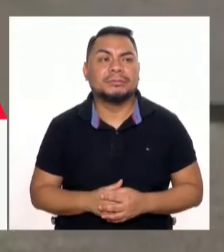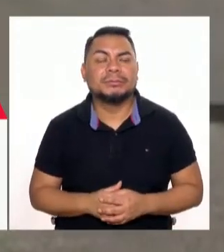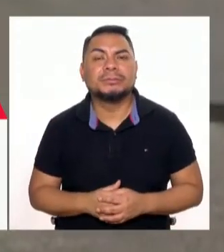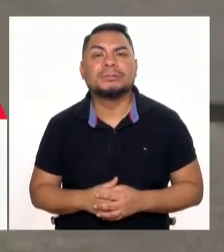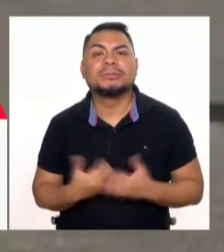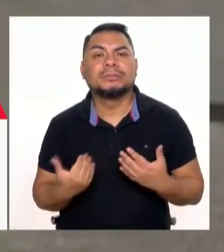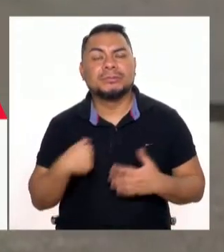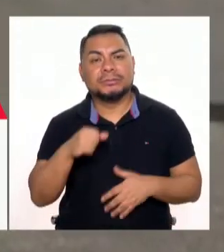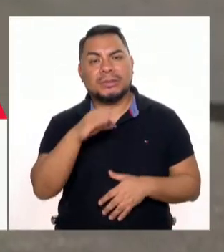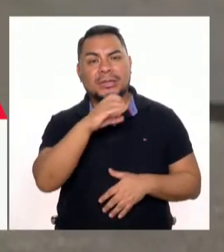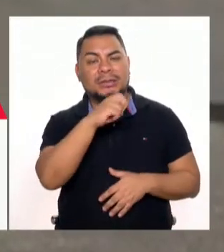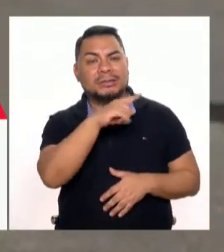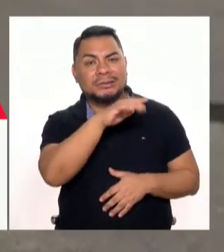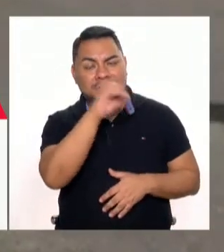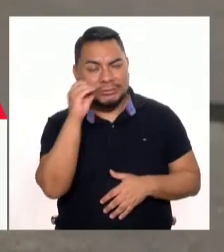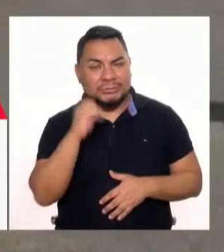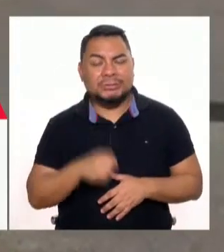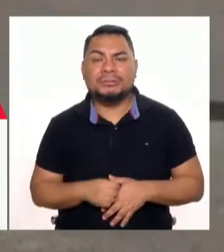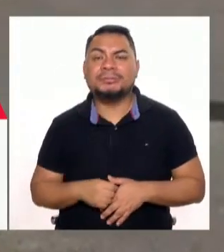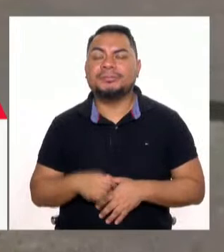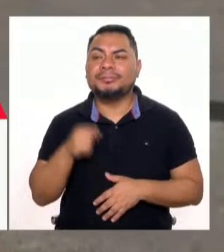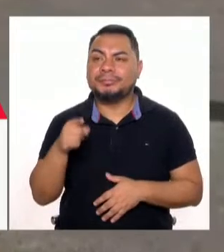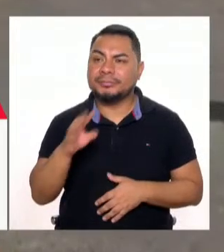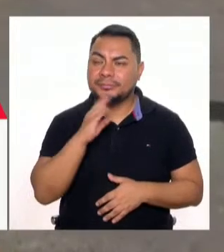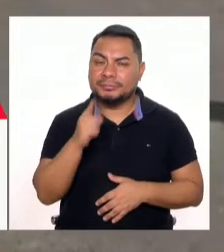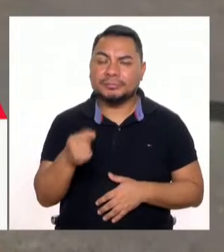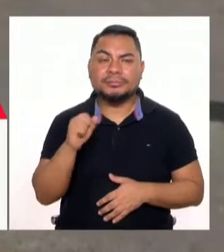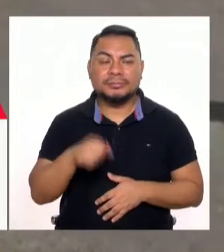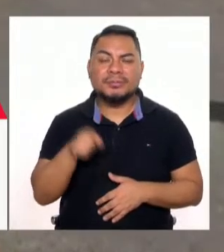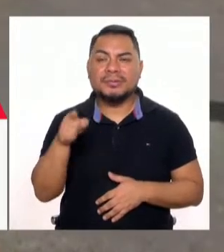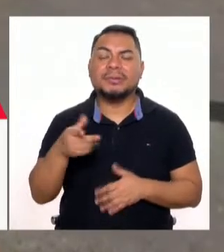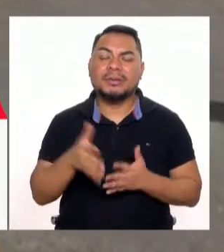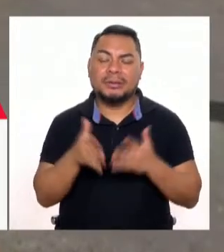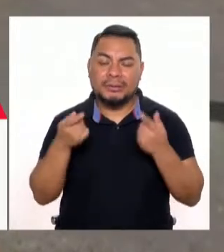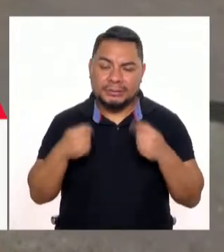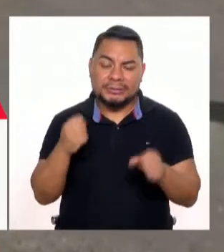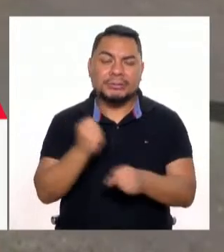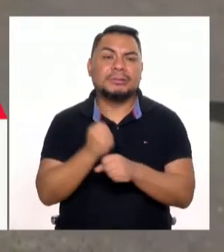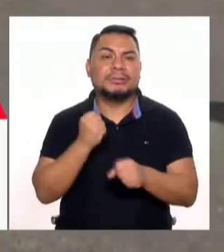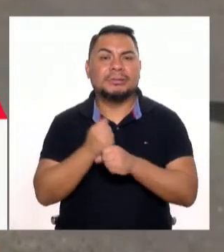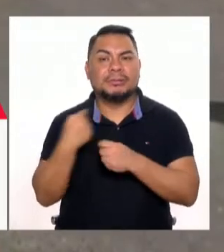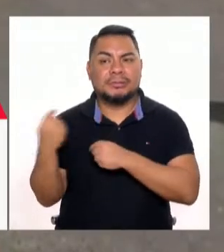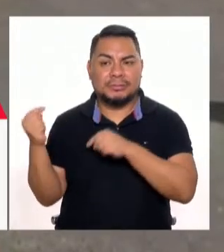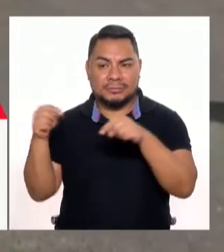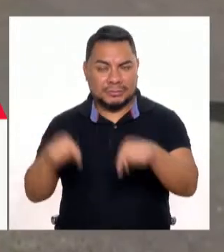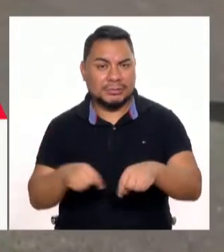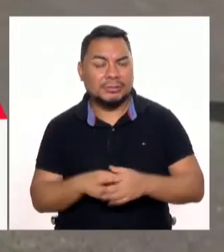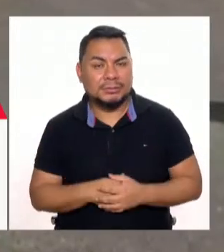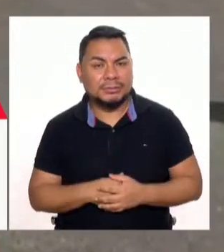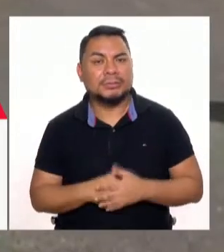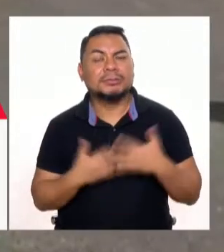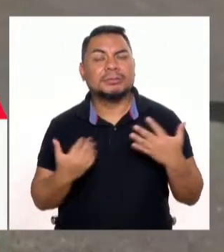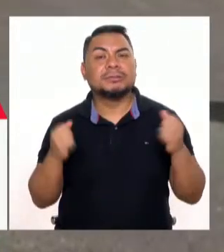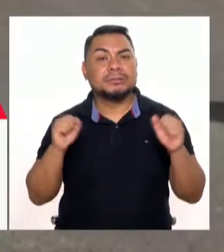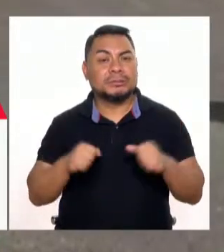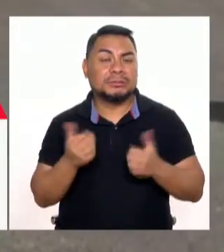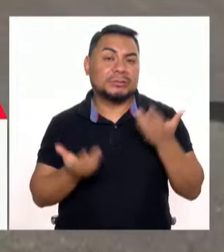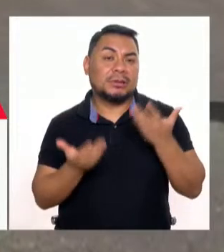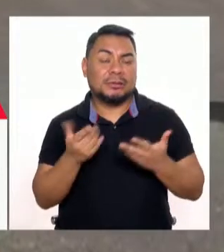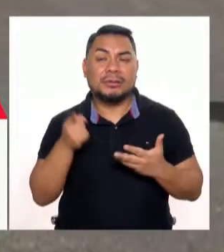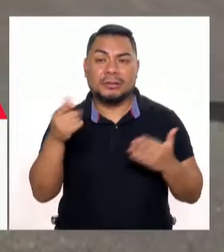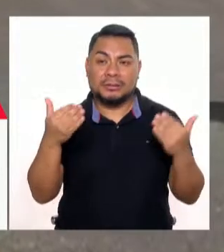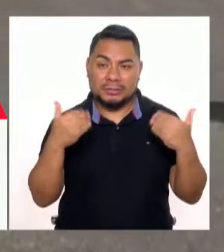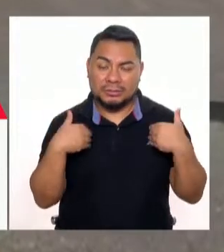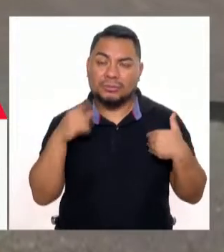Castillo anda presidente ellos han hecho un esfuerzo de venir hasta acá y seguro que tienen